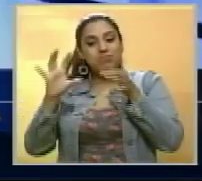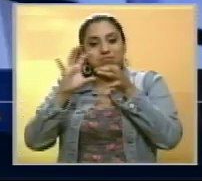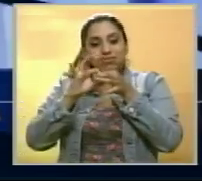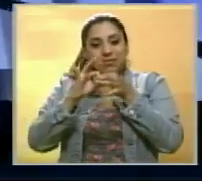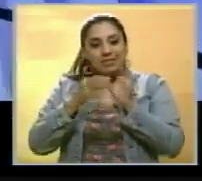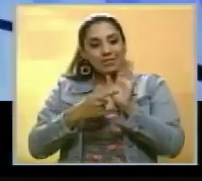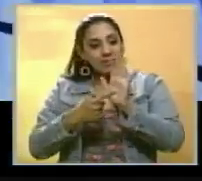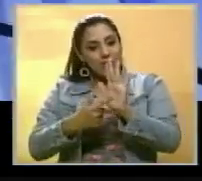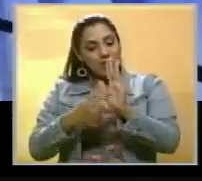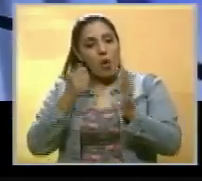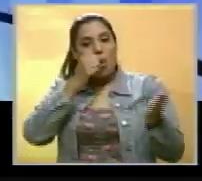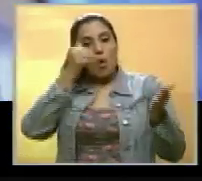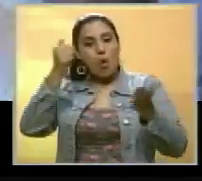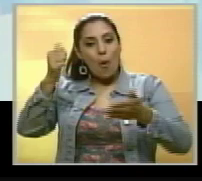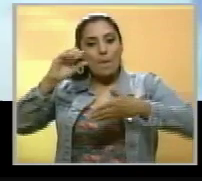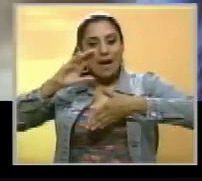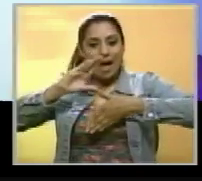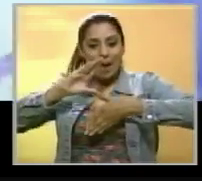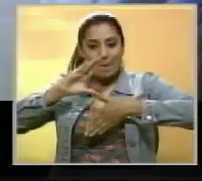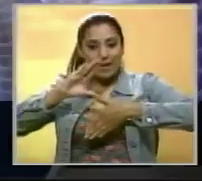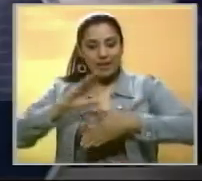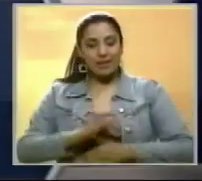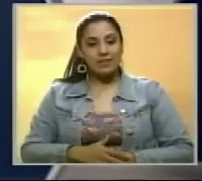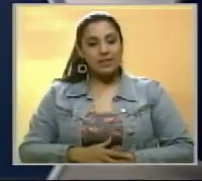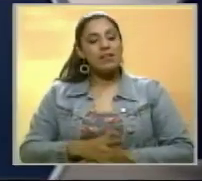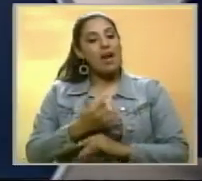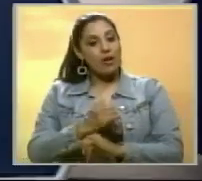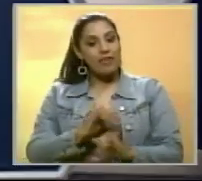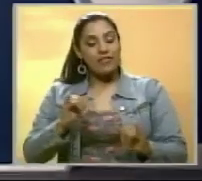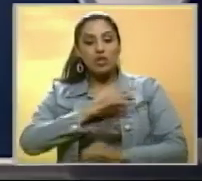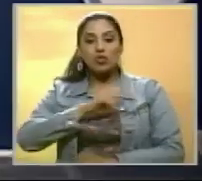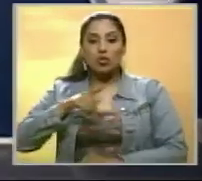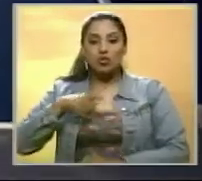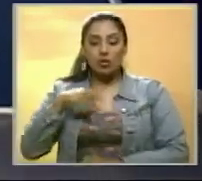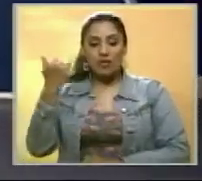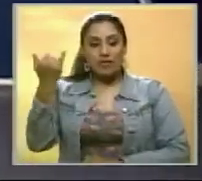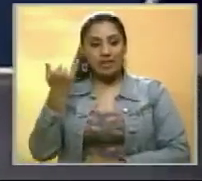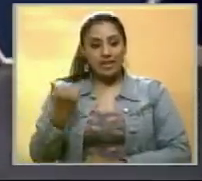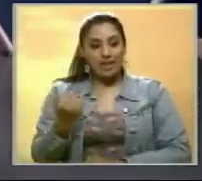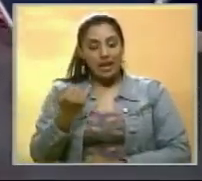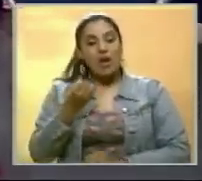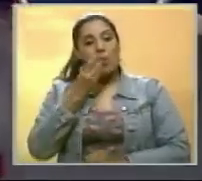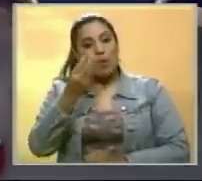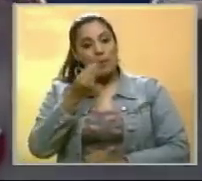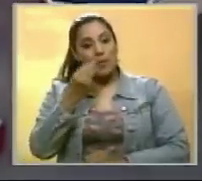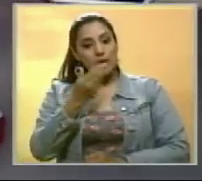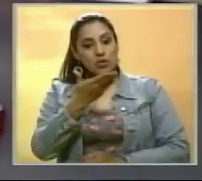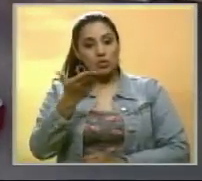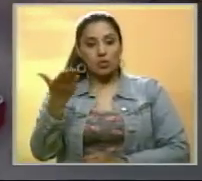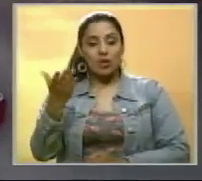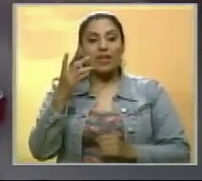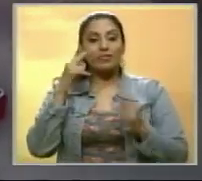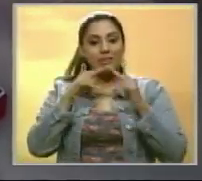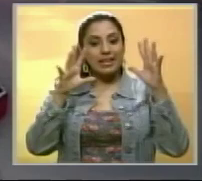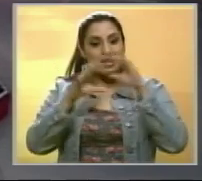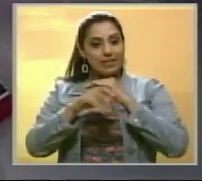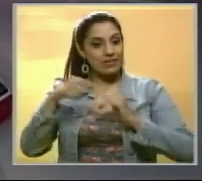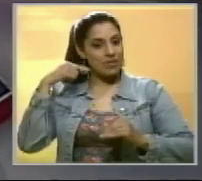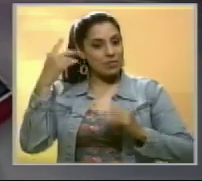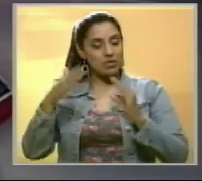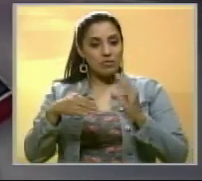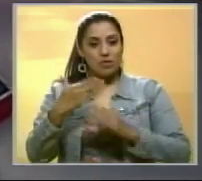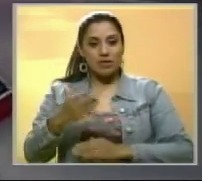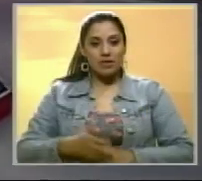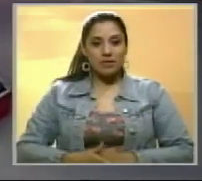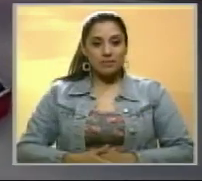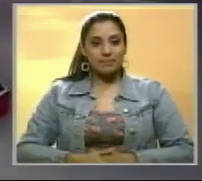para producir la Copa América Centenario. Y así llegamos una vez más al final. Yo soy Federica Guzmán. Que tengan buen apetito y nos vemos esta noche aquí en